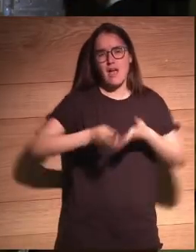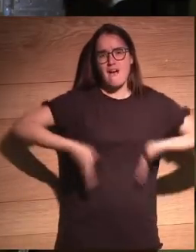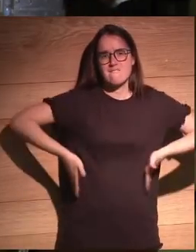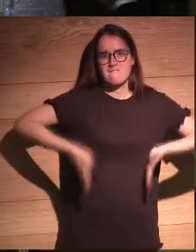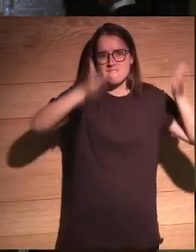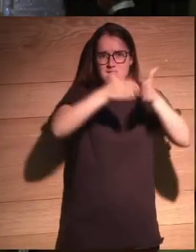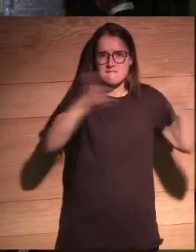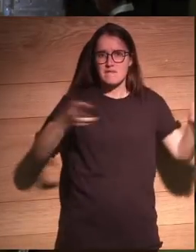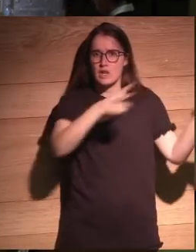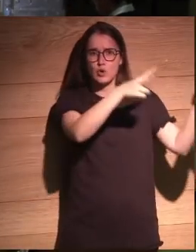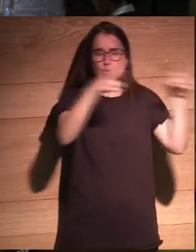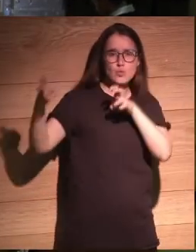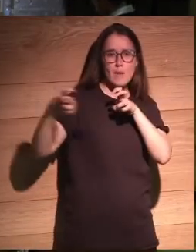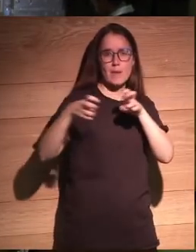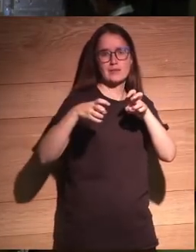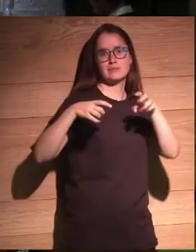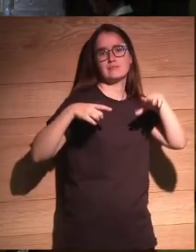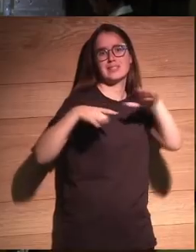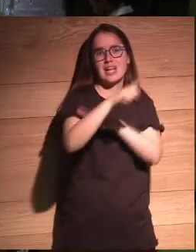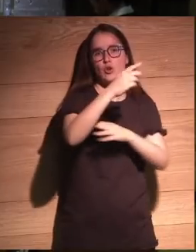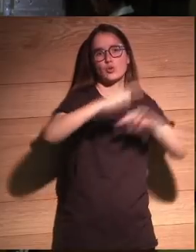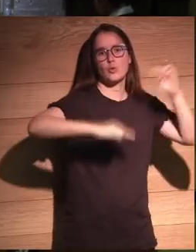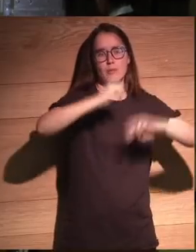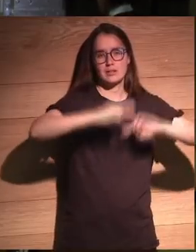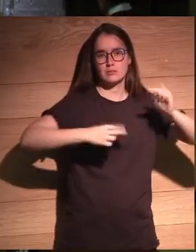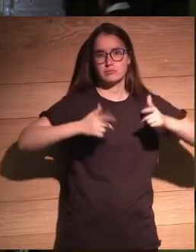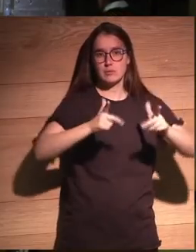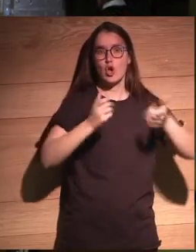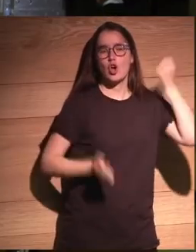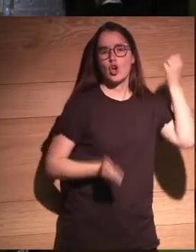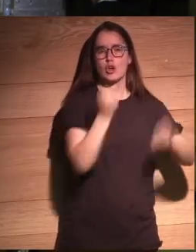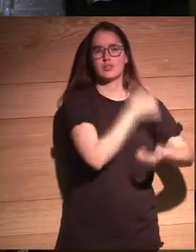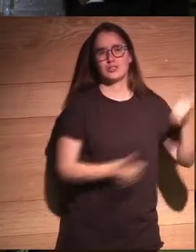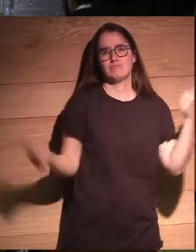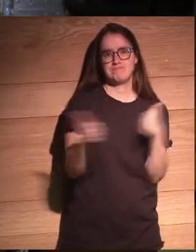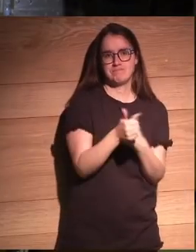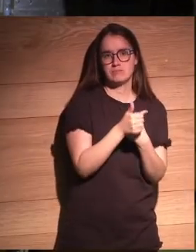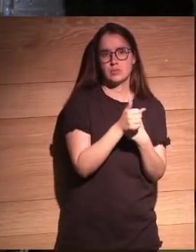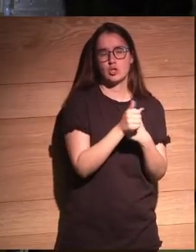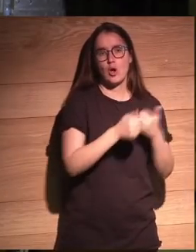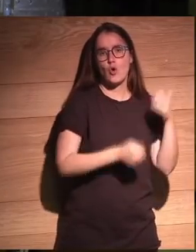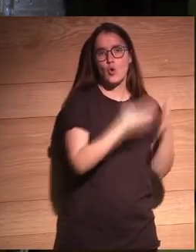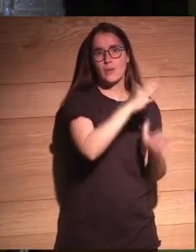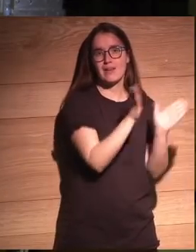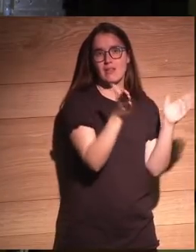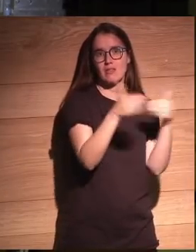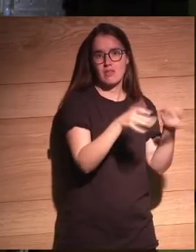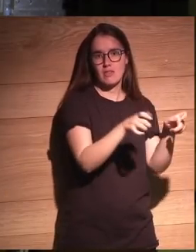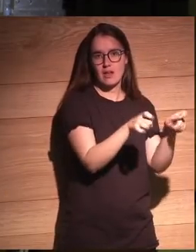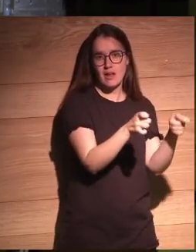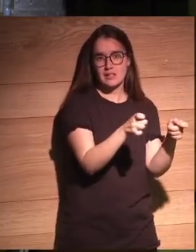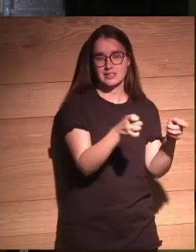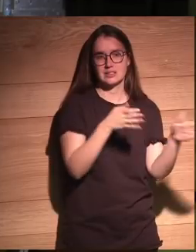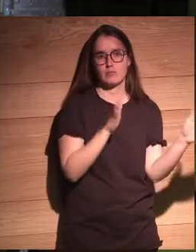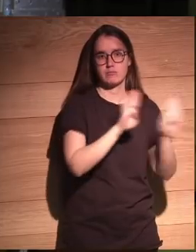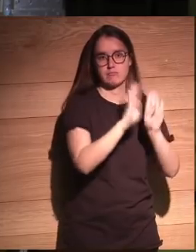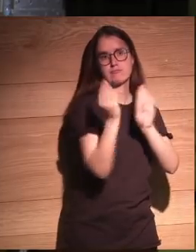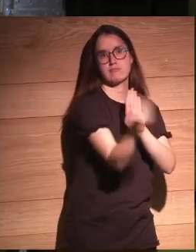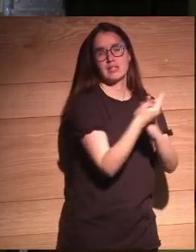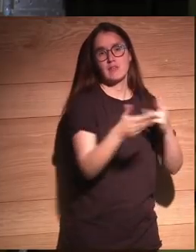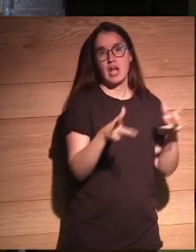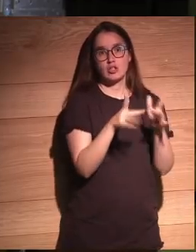avenidas de los nuevos desarrollos urbanísticos, cedidas al coche y articuladas en torno a urbanizaciones cerradas, donde la socialización